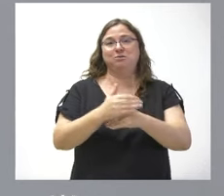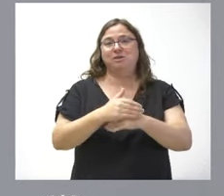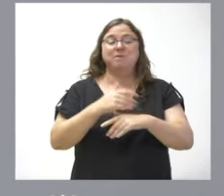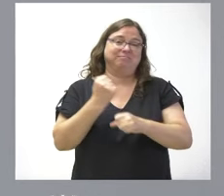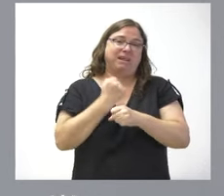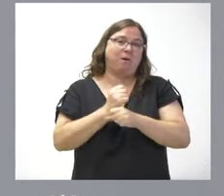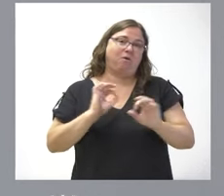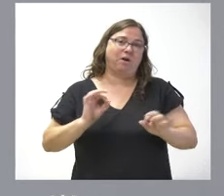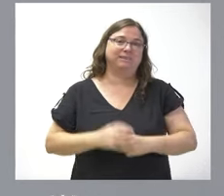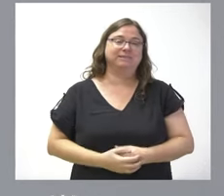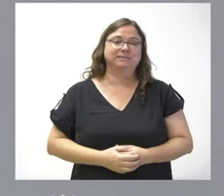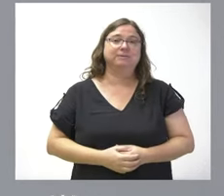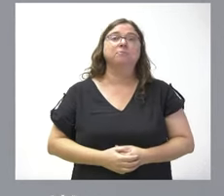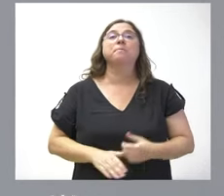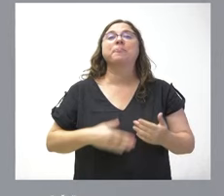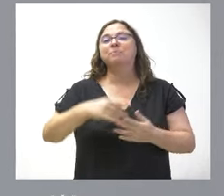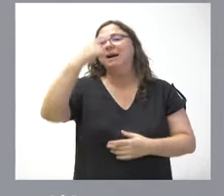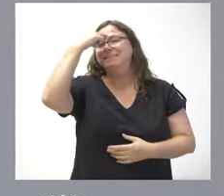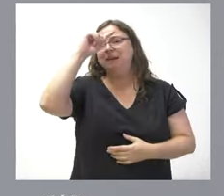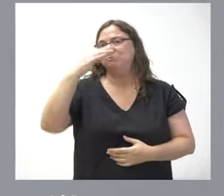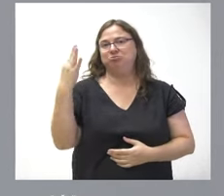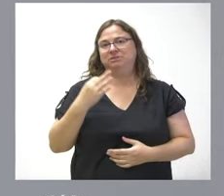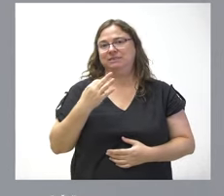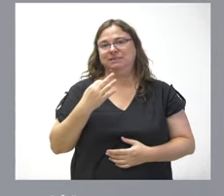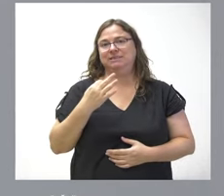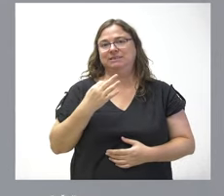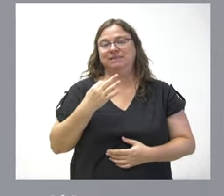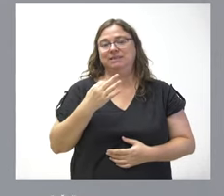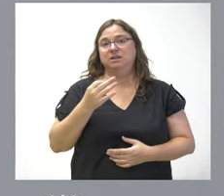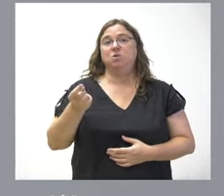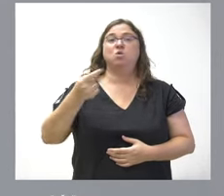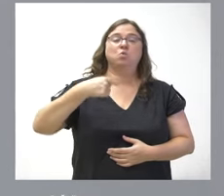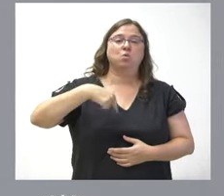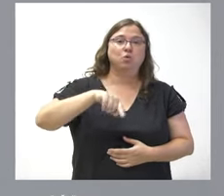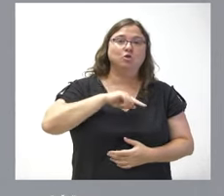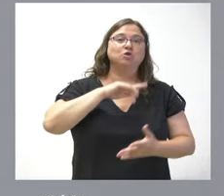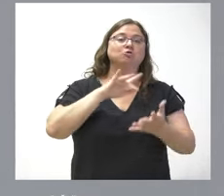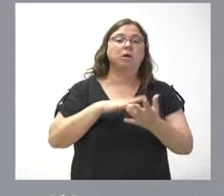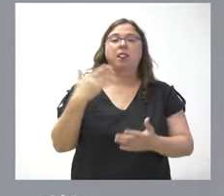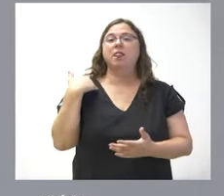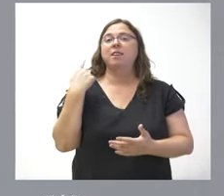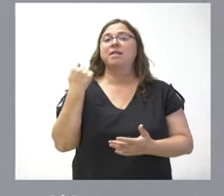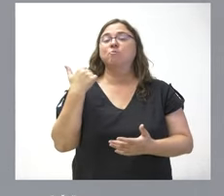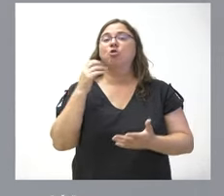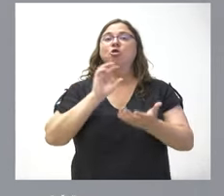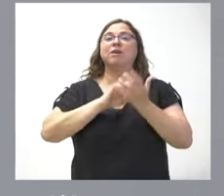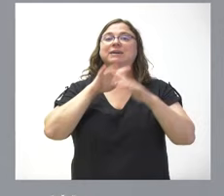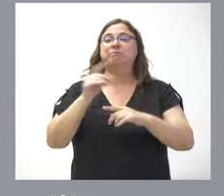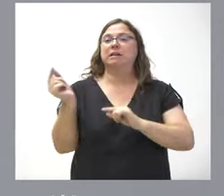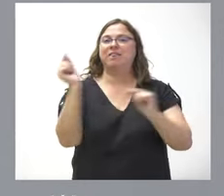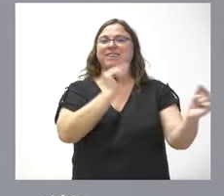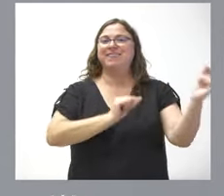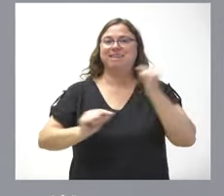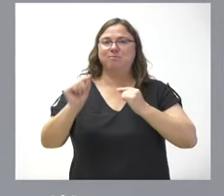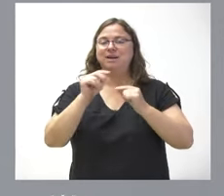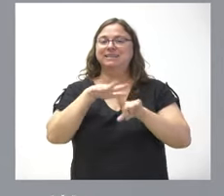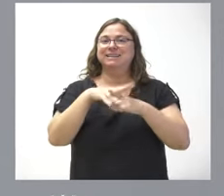trabajo Sabiendo una cosa muy importante que hemos habado recientemente en Castilla de león un debate sobre el estado de